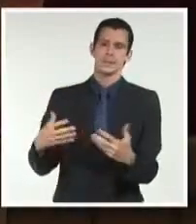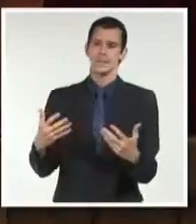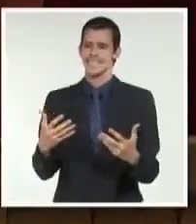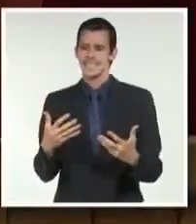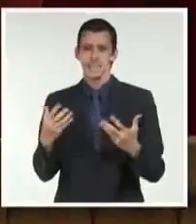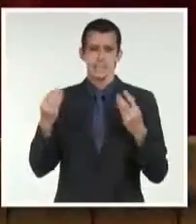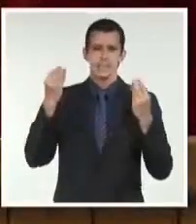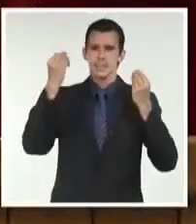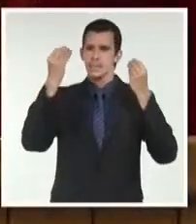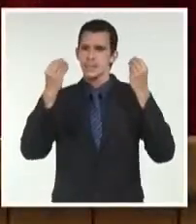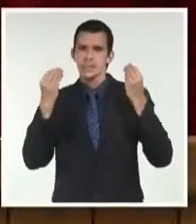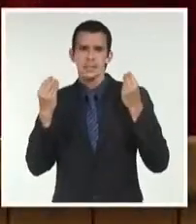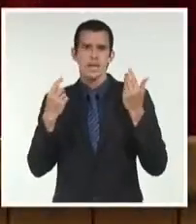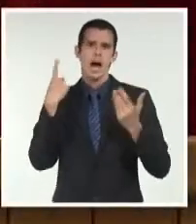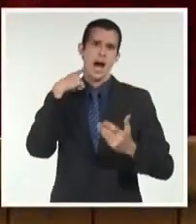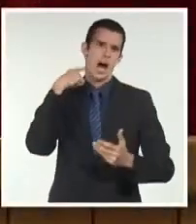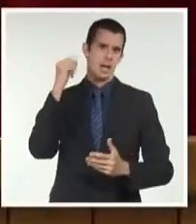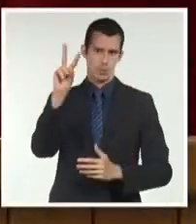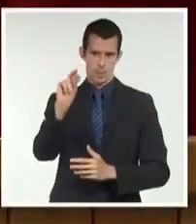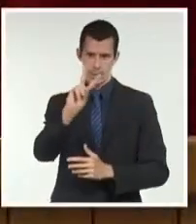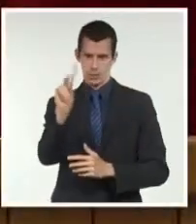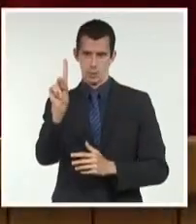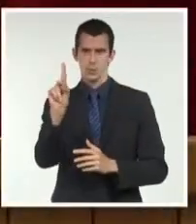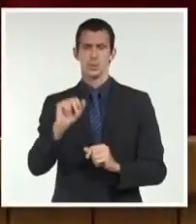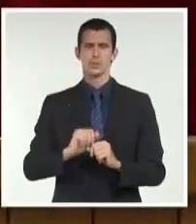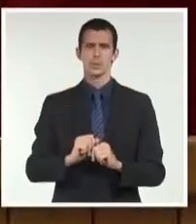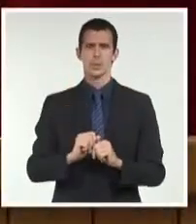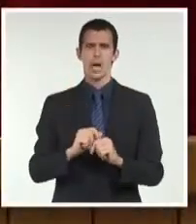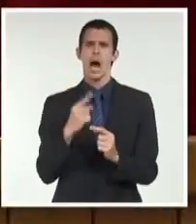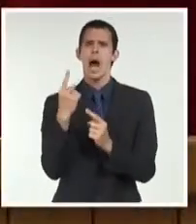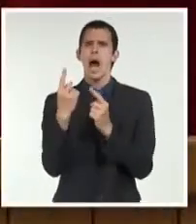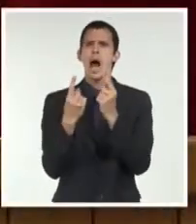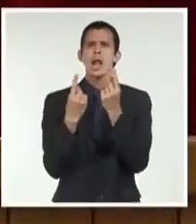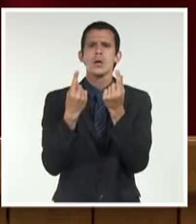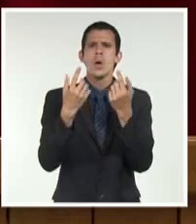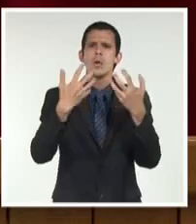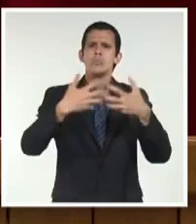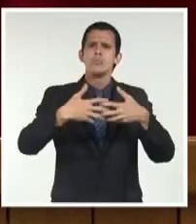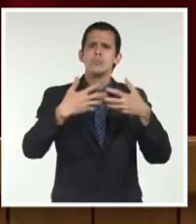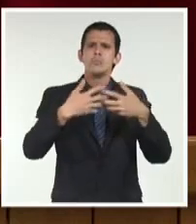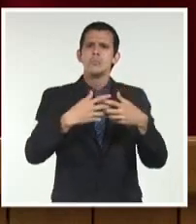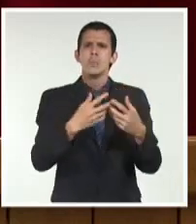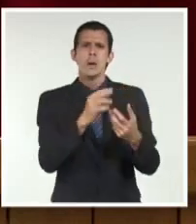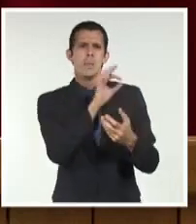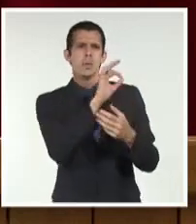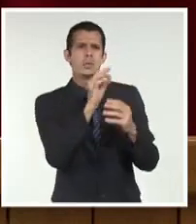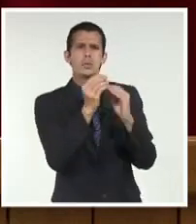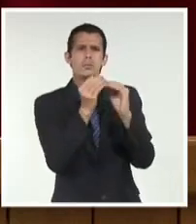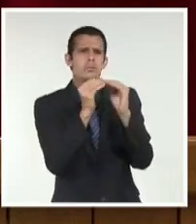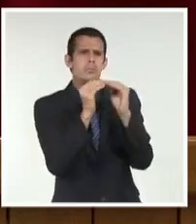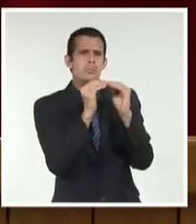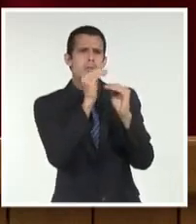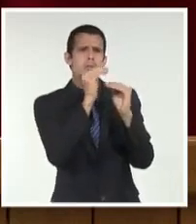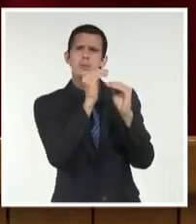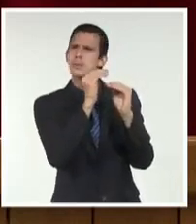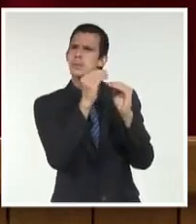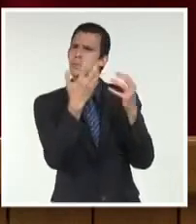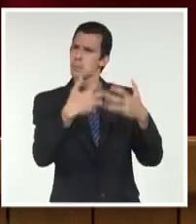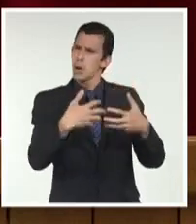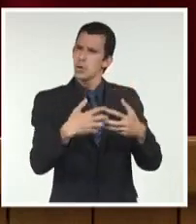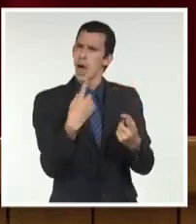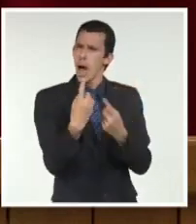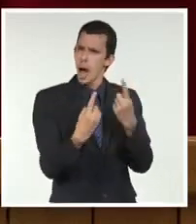ligero crecimiento del 1,3%, deteniéndose la caída experimentada en los años 2019 y